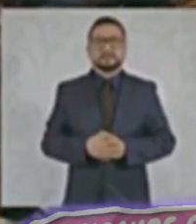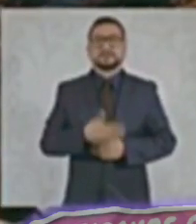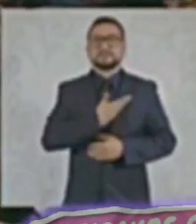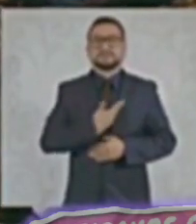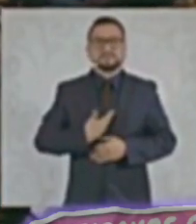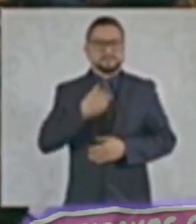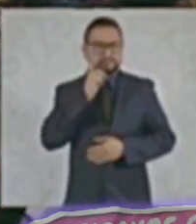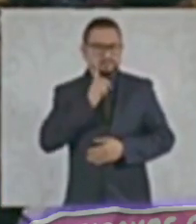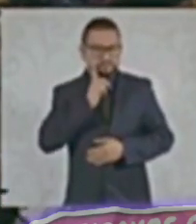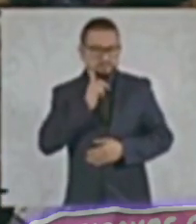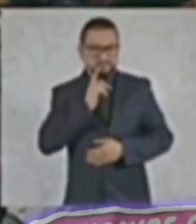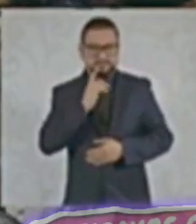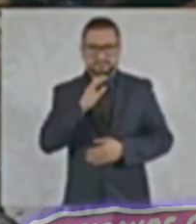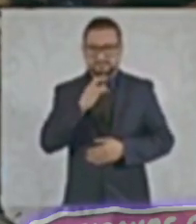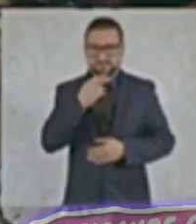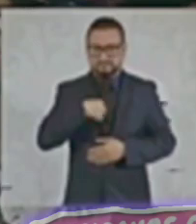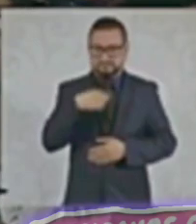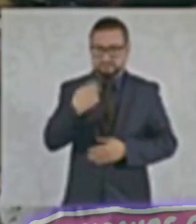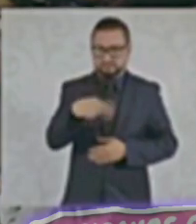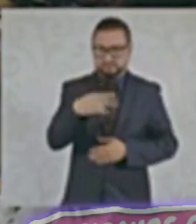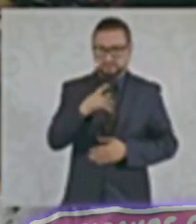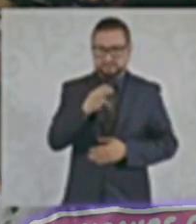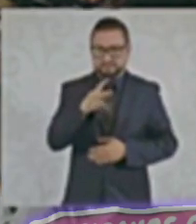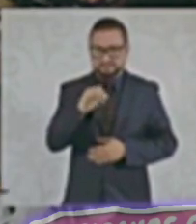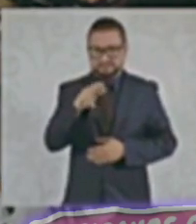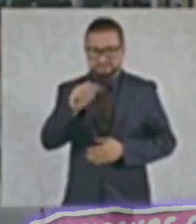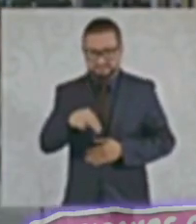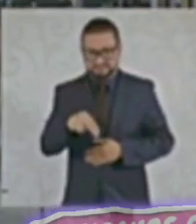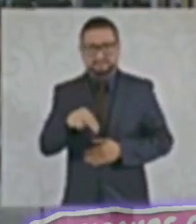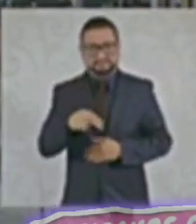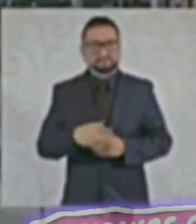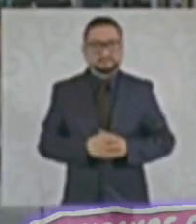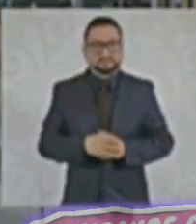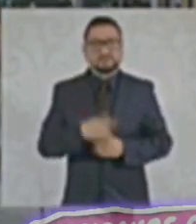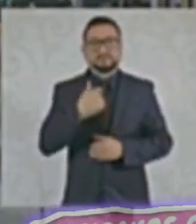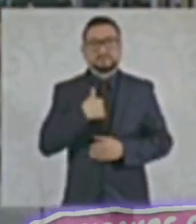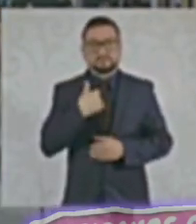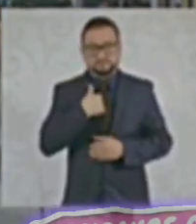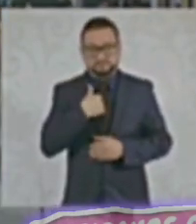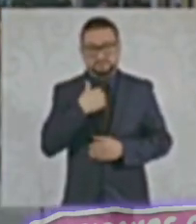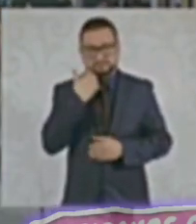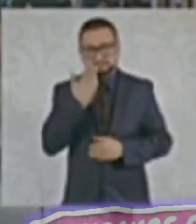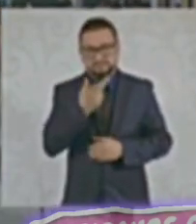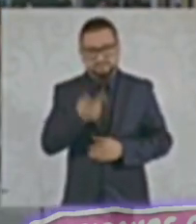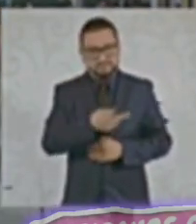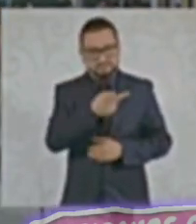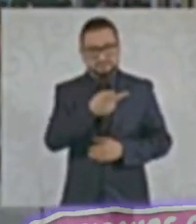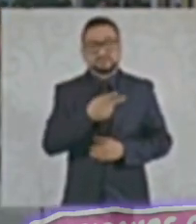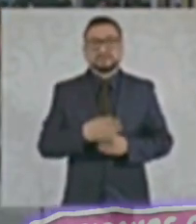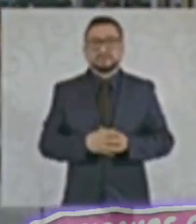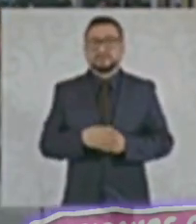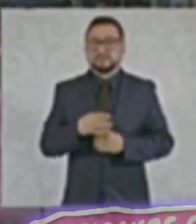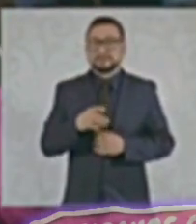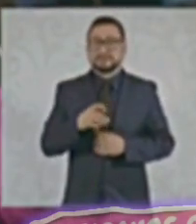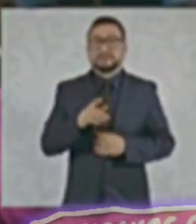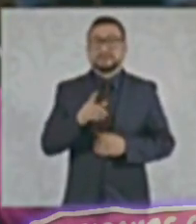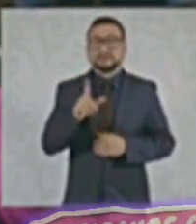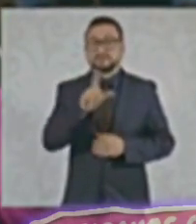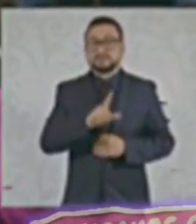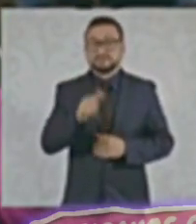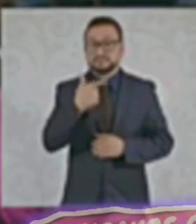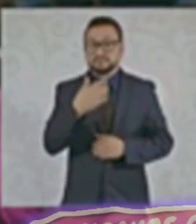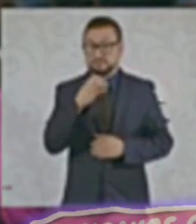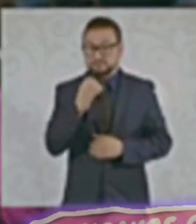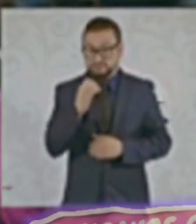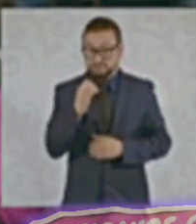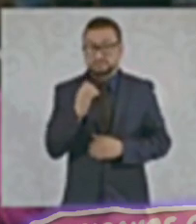Presidenta, Cristian Galarza, de Noticias de Frente. Mi primera pregunta sería, bueno, este lunes 7 de octubre se cumplió